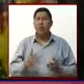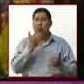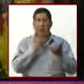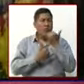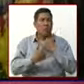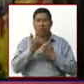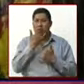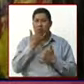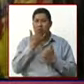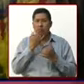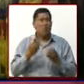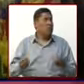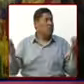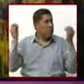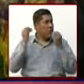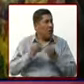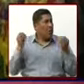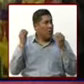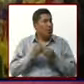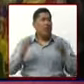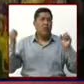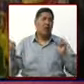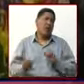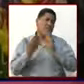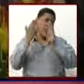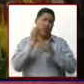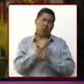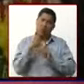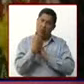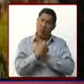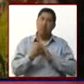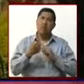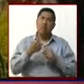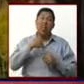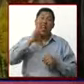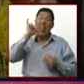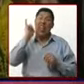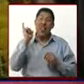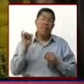internacional mayores elementos para transparentar este golpe de Estado fallido